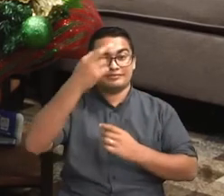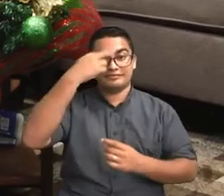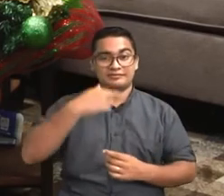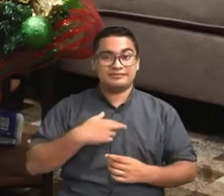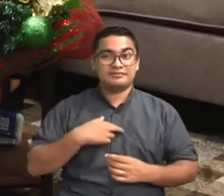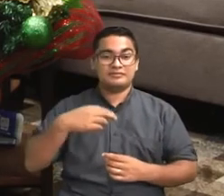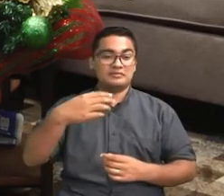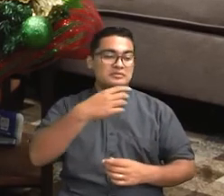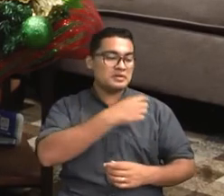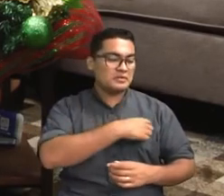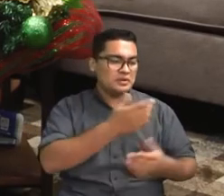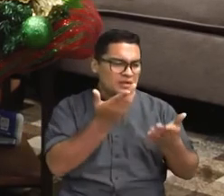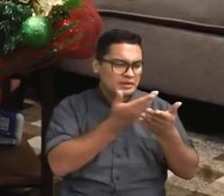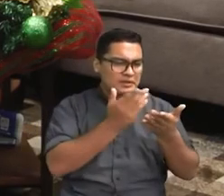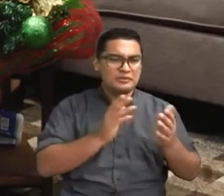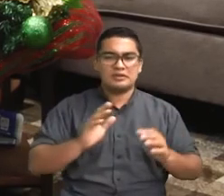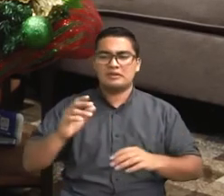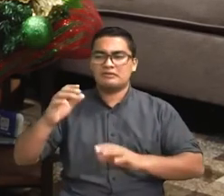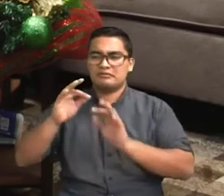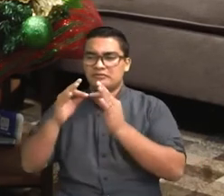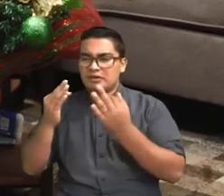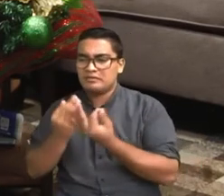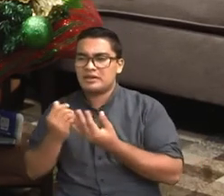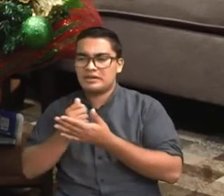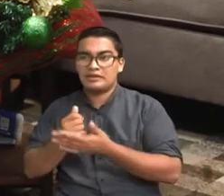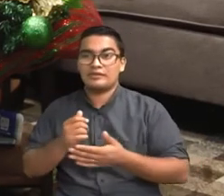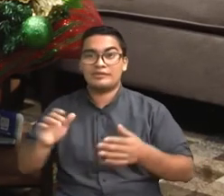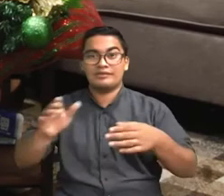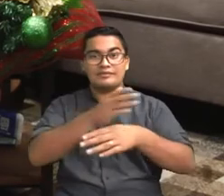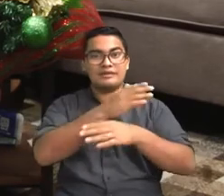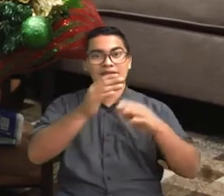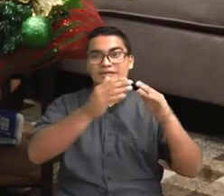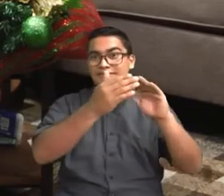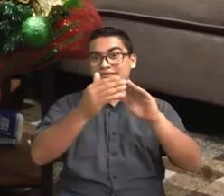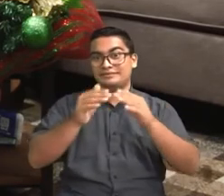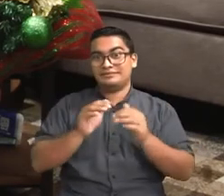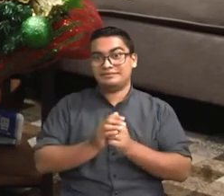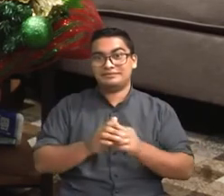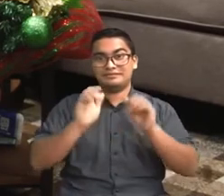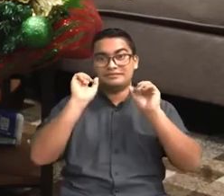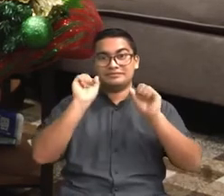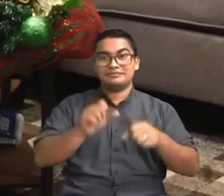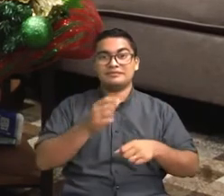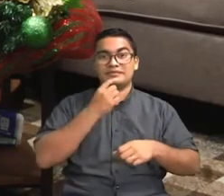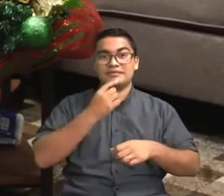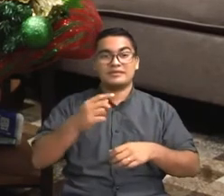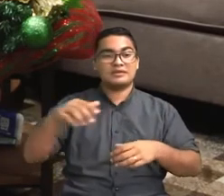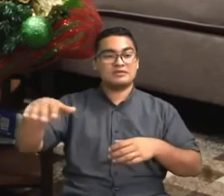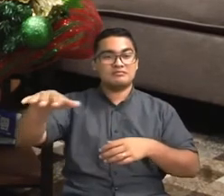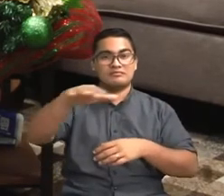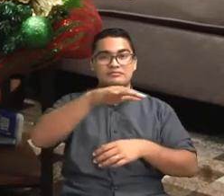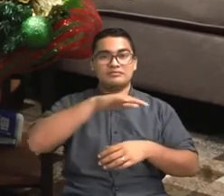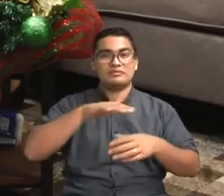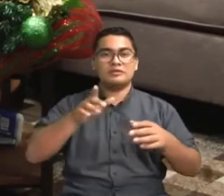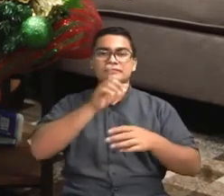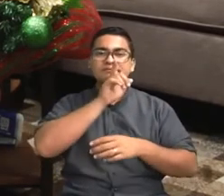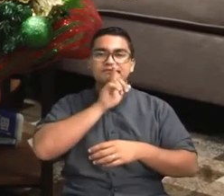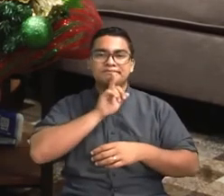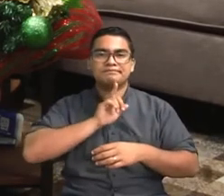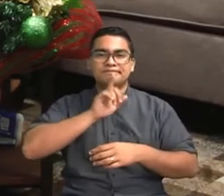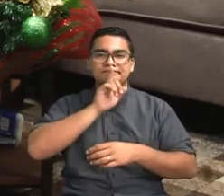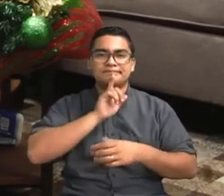mi escuela, en mi familia, en la comunidad, y construir todo ese ambiente de